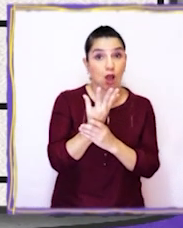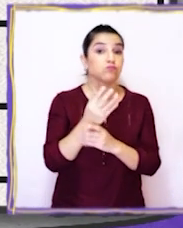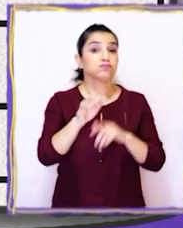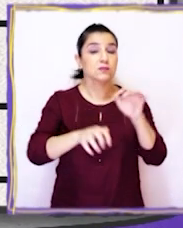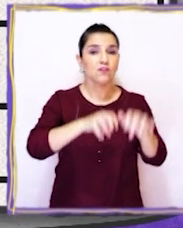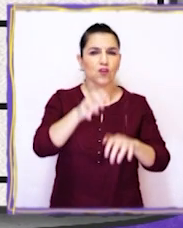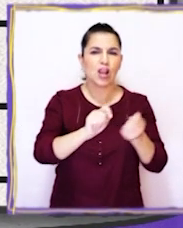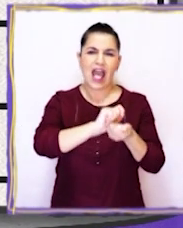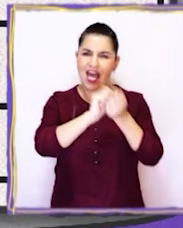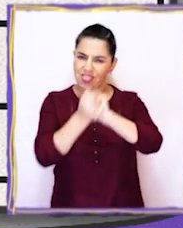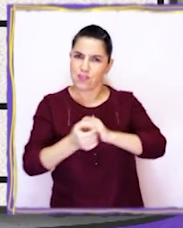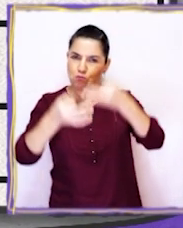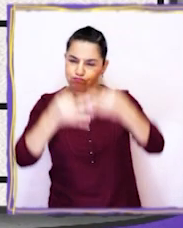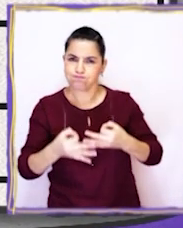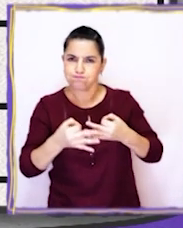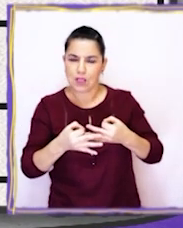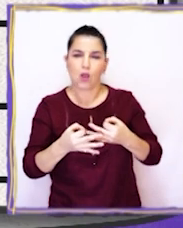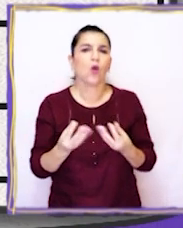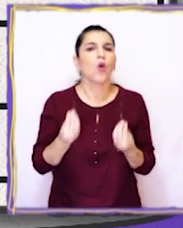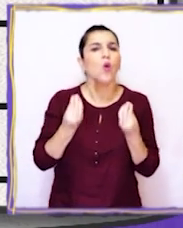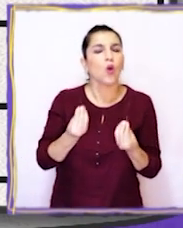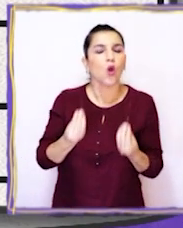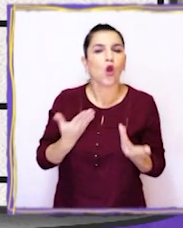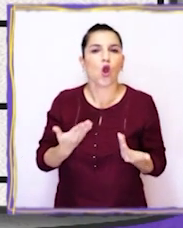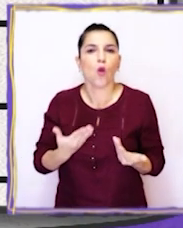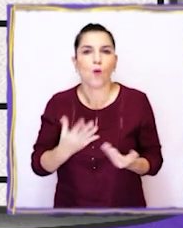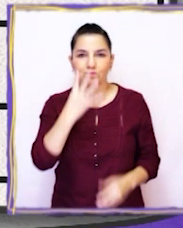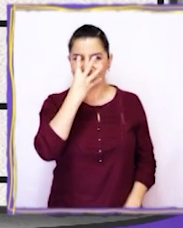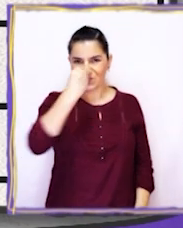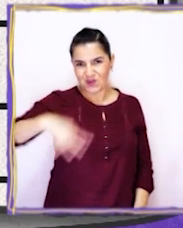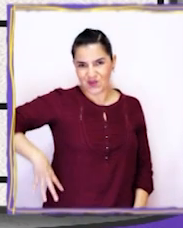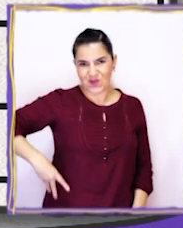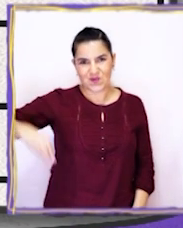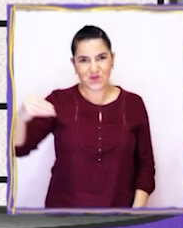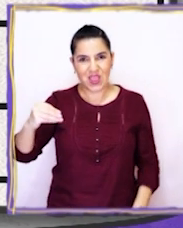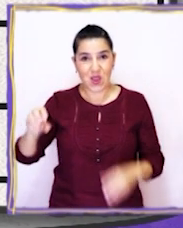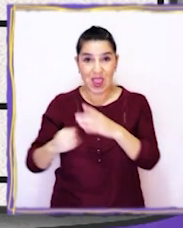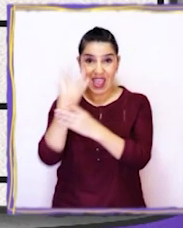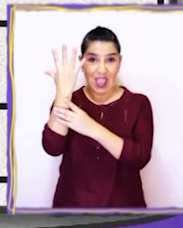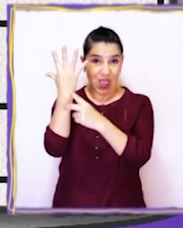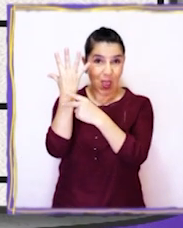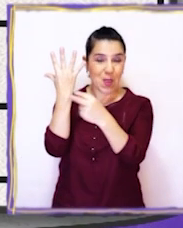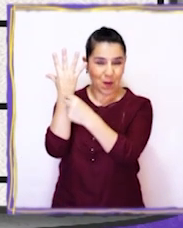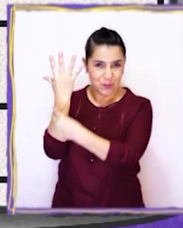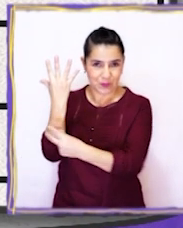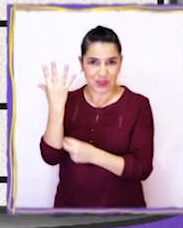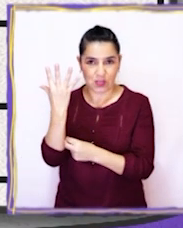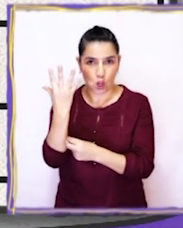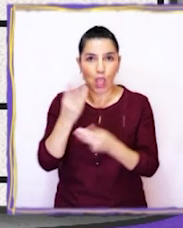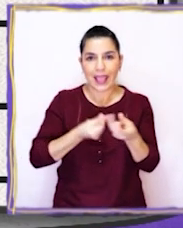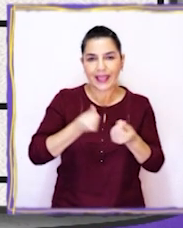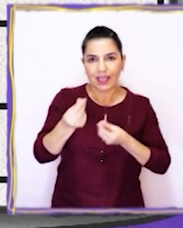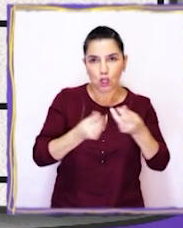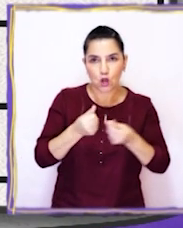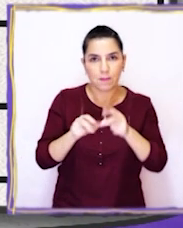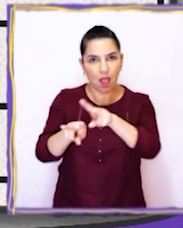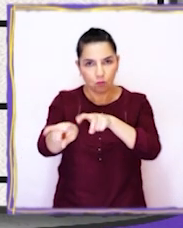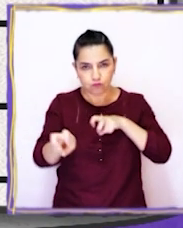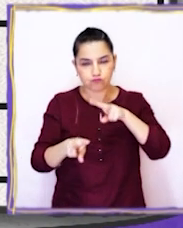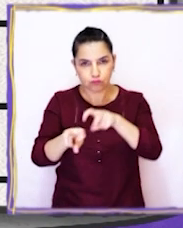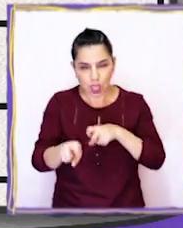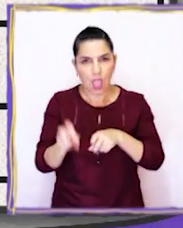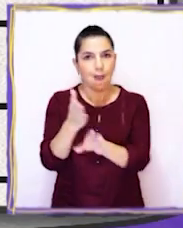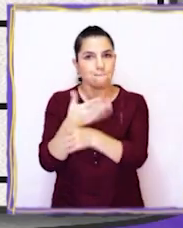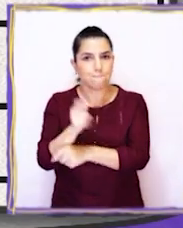fauna: adaptado para el desierto como los zorros pulpeo y los espinos. Economía: agricultura, pesca y